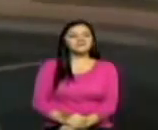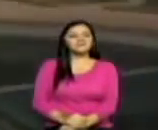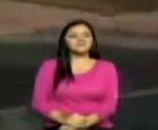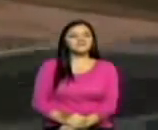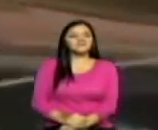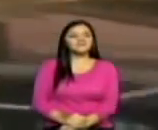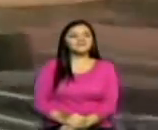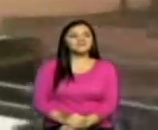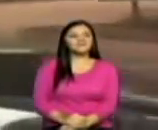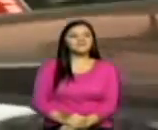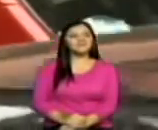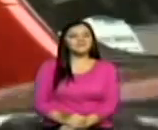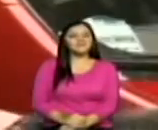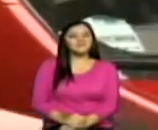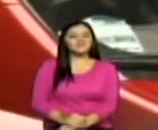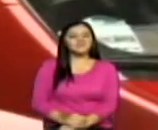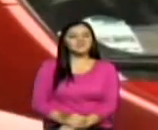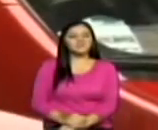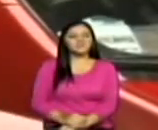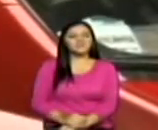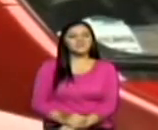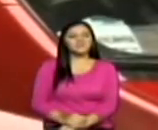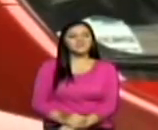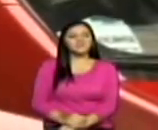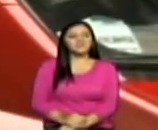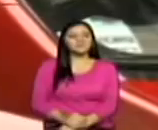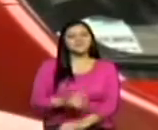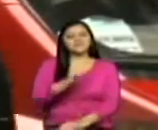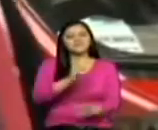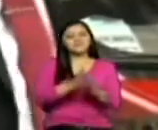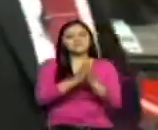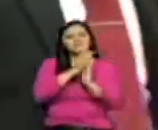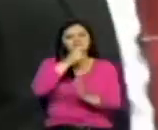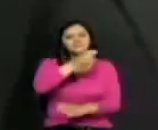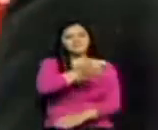Le estamos solicitando a ver si podría dar unas palabras.